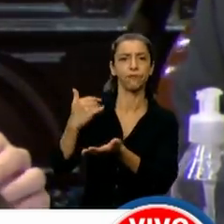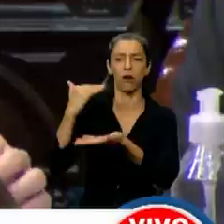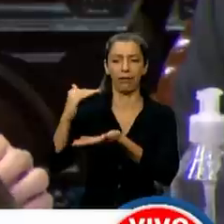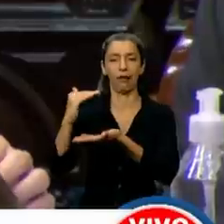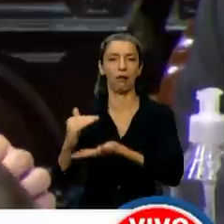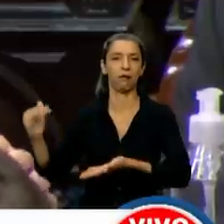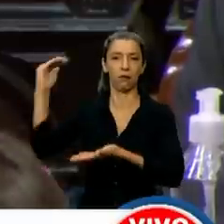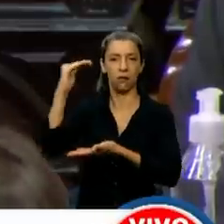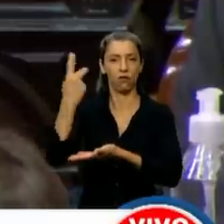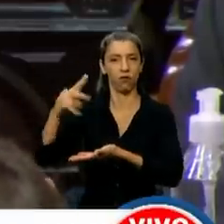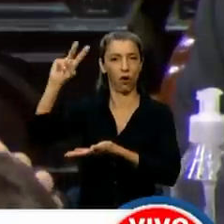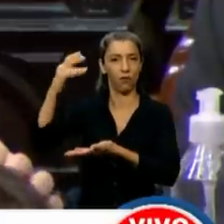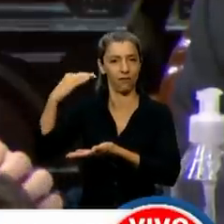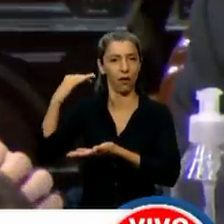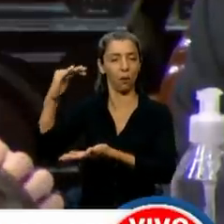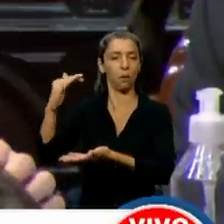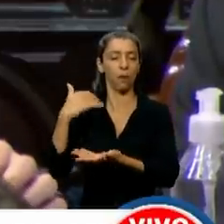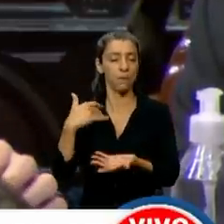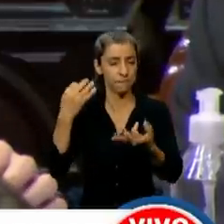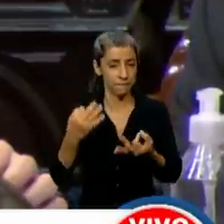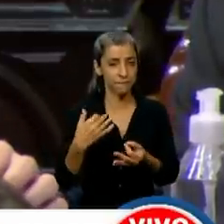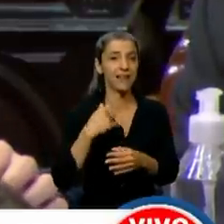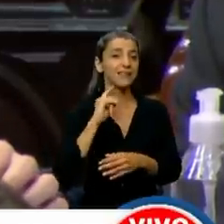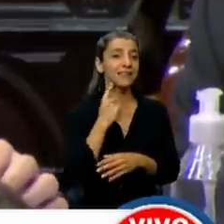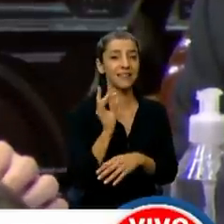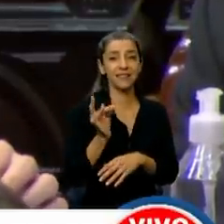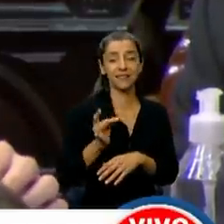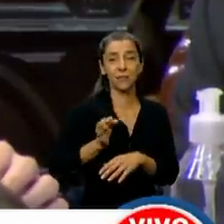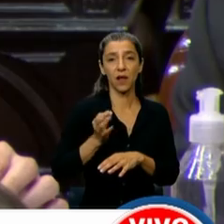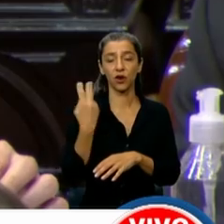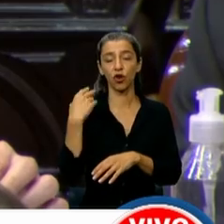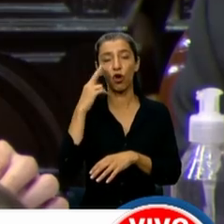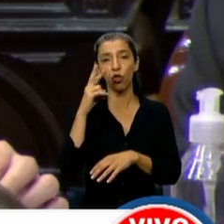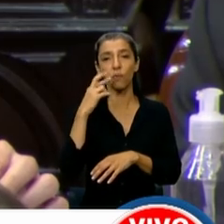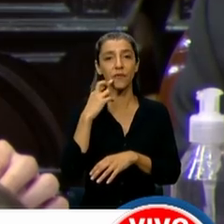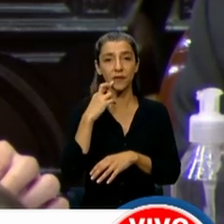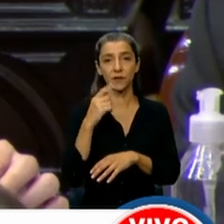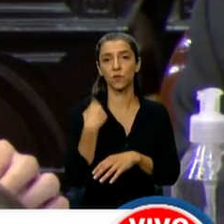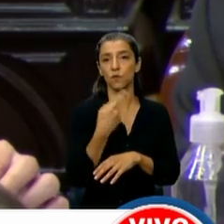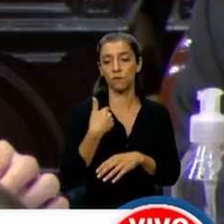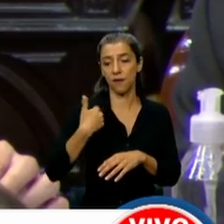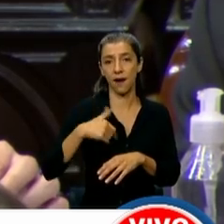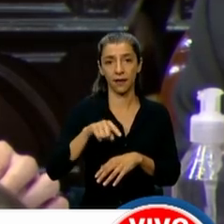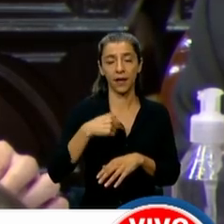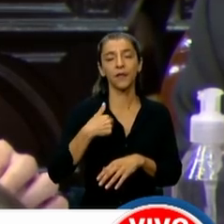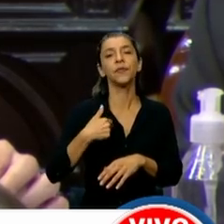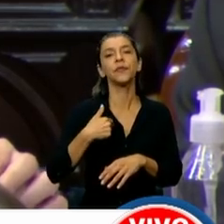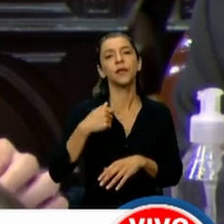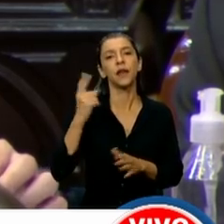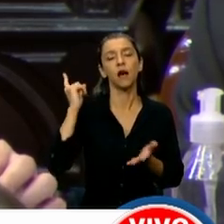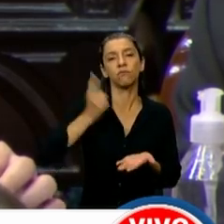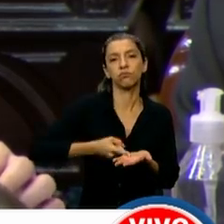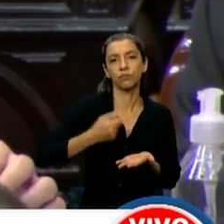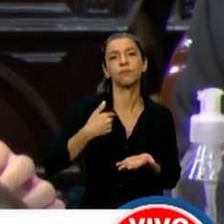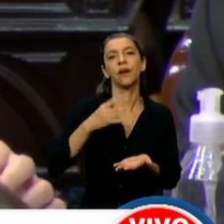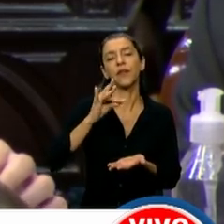30 el 13 de diciembre de 2019 fue cuando se estableció nuestro país la doble indemnización a